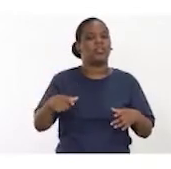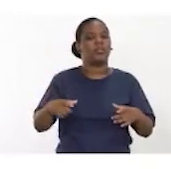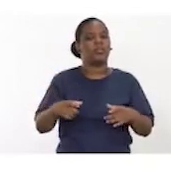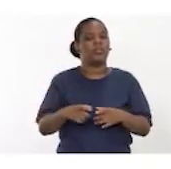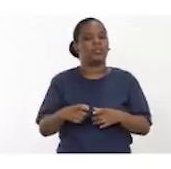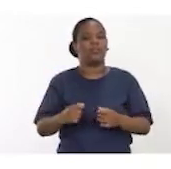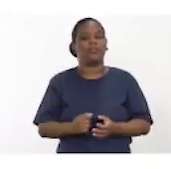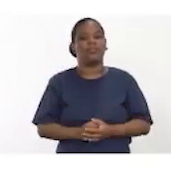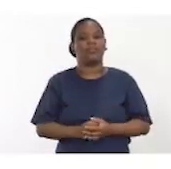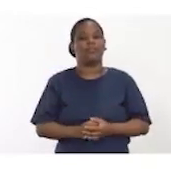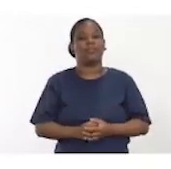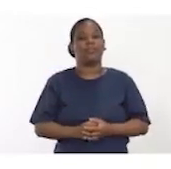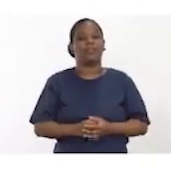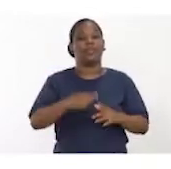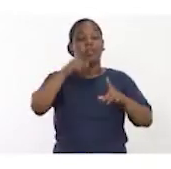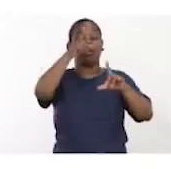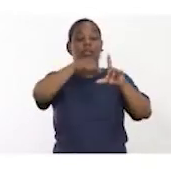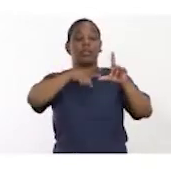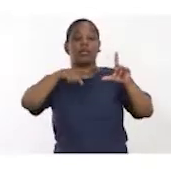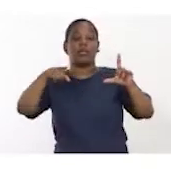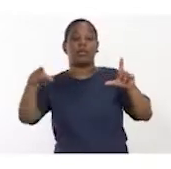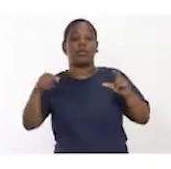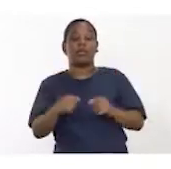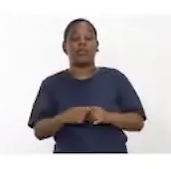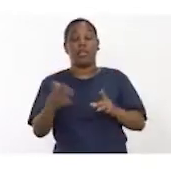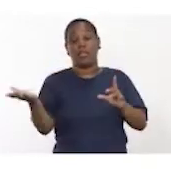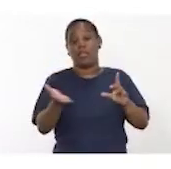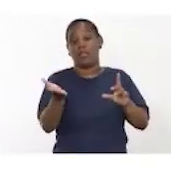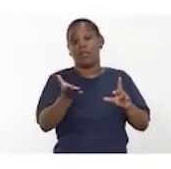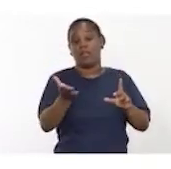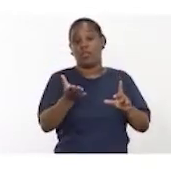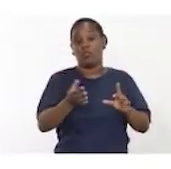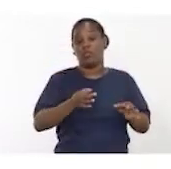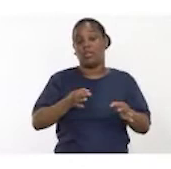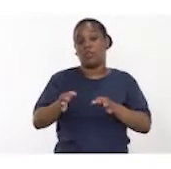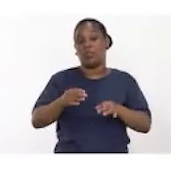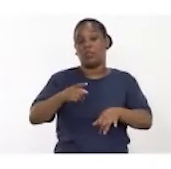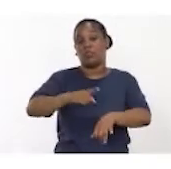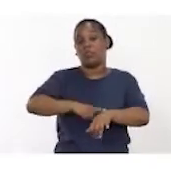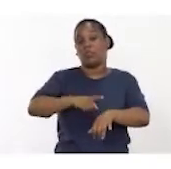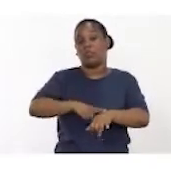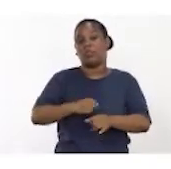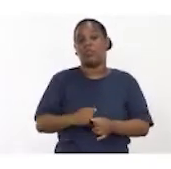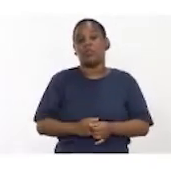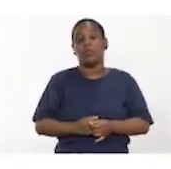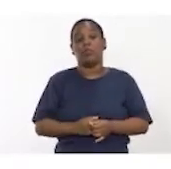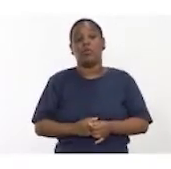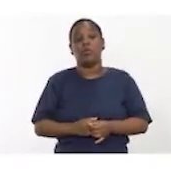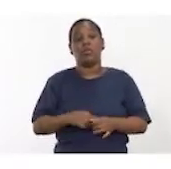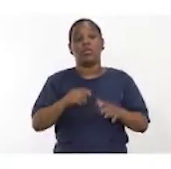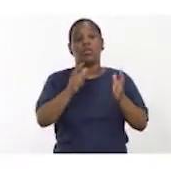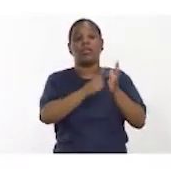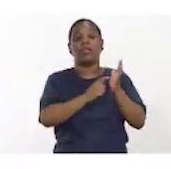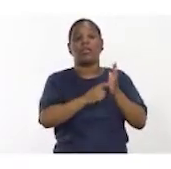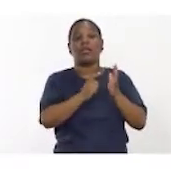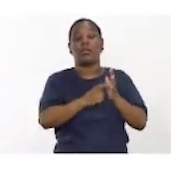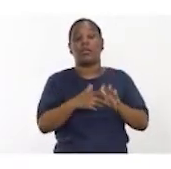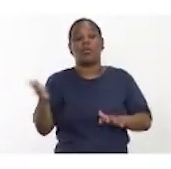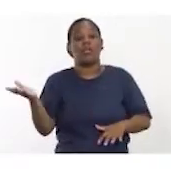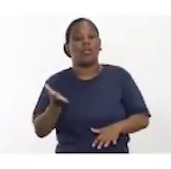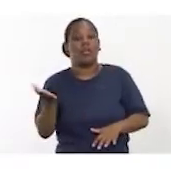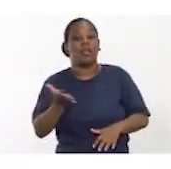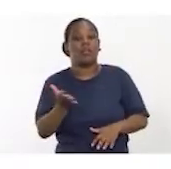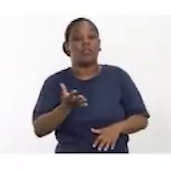unidad? Las gráficas de la velocidad en función del tiempo y el cálculo de la